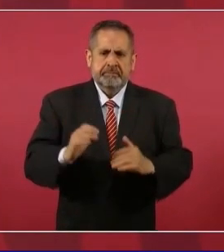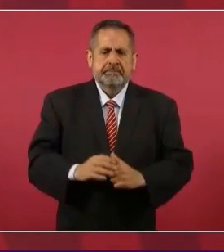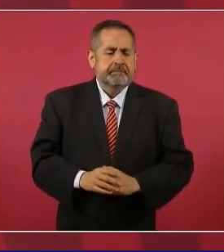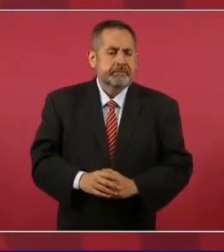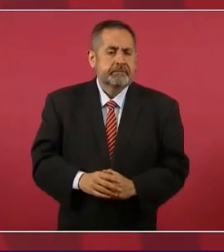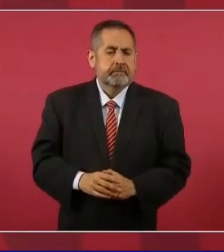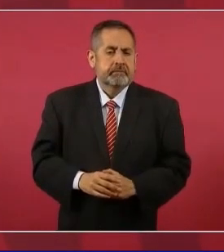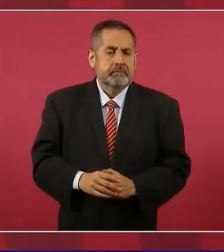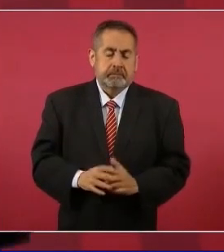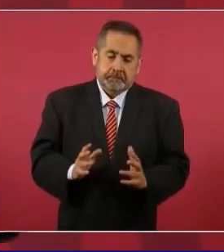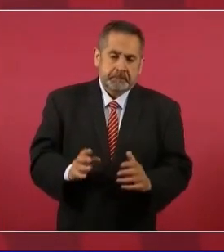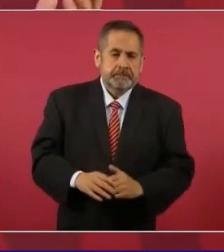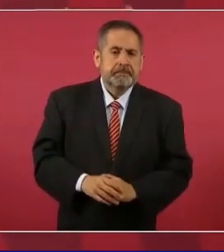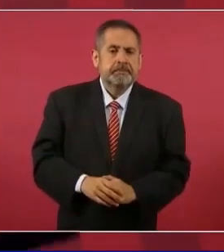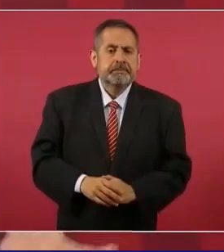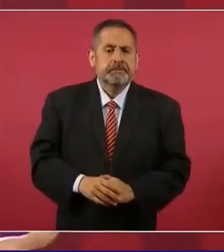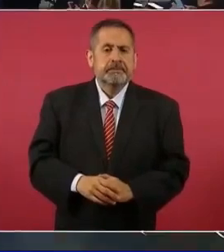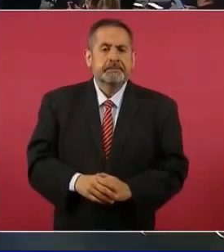Digo,